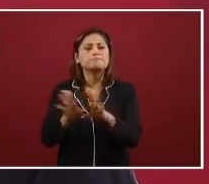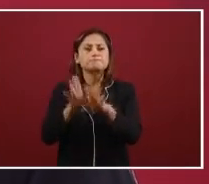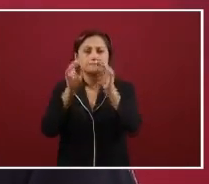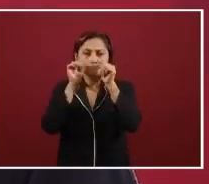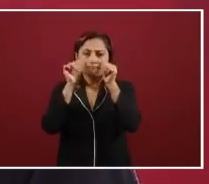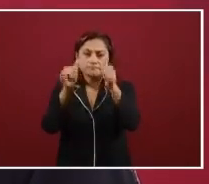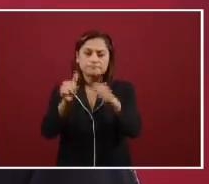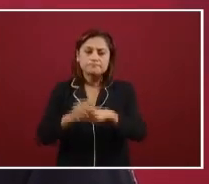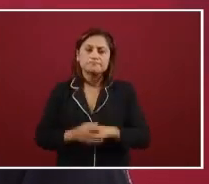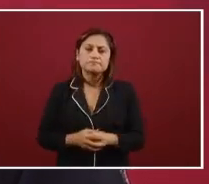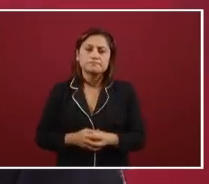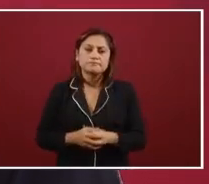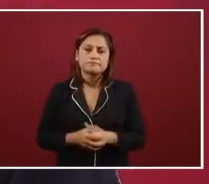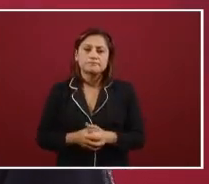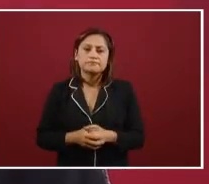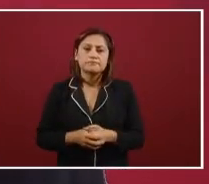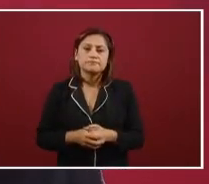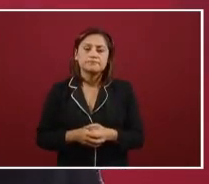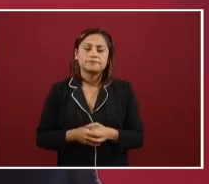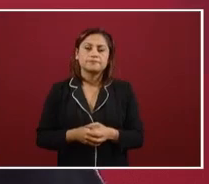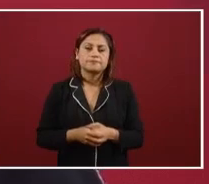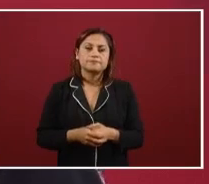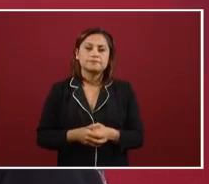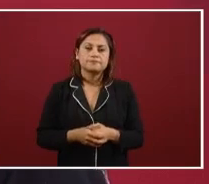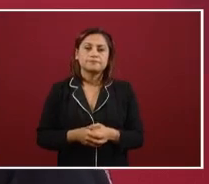vamos a